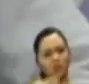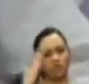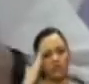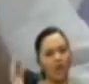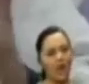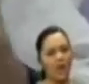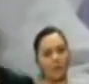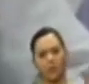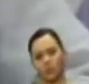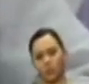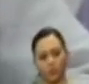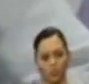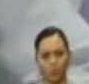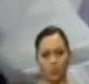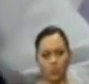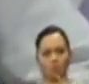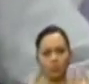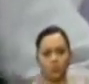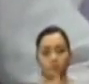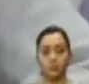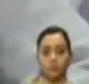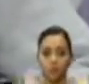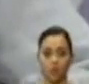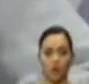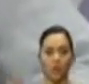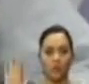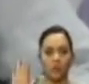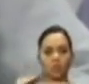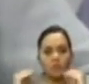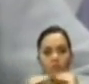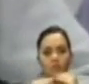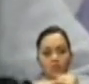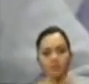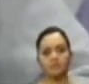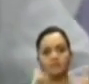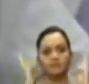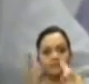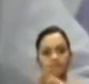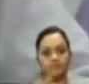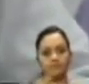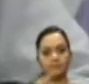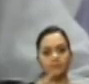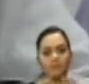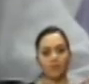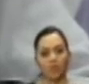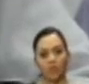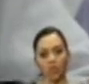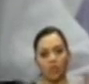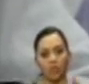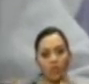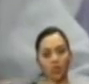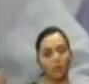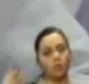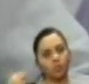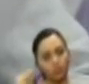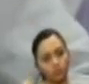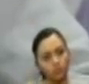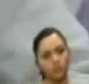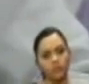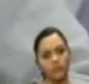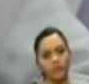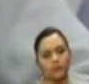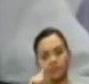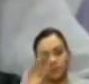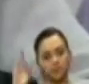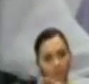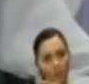por eso también, pues, el compromiso, el redoblado compromiso al conocer, pues, las postergaciones que habían sufrido todos nuestros